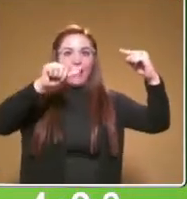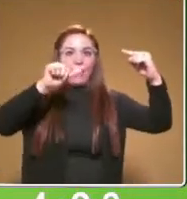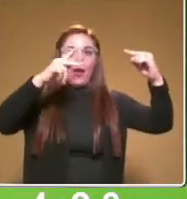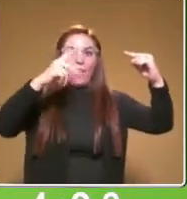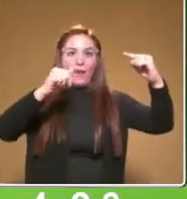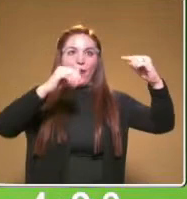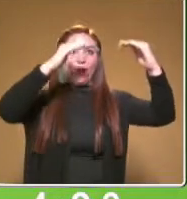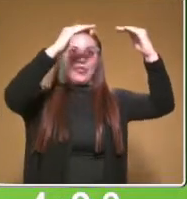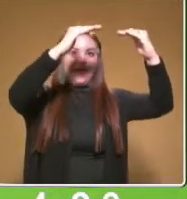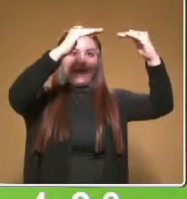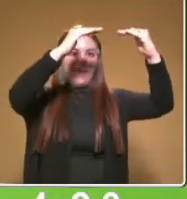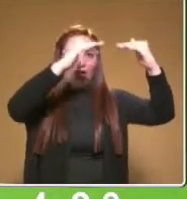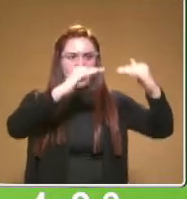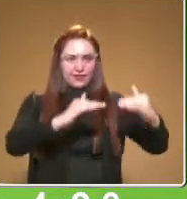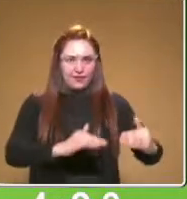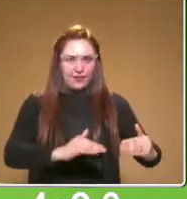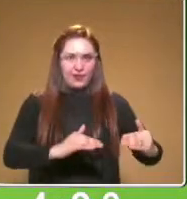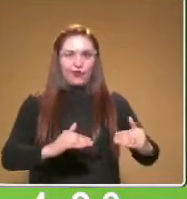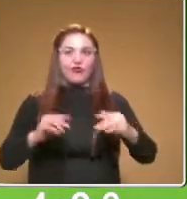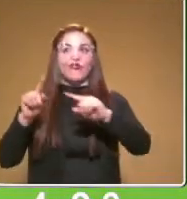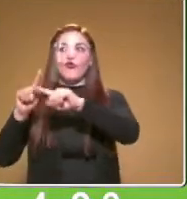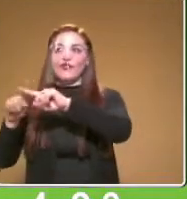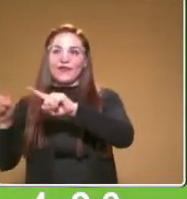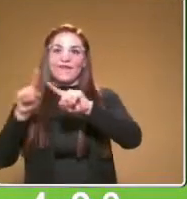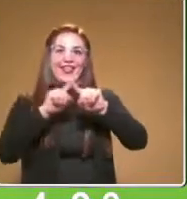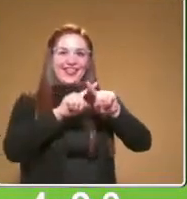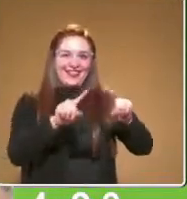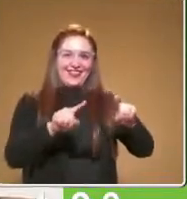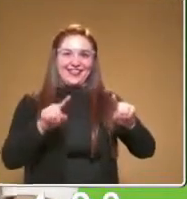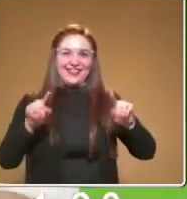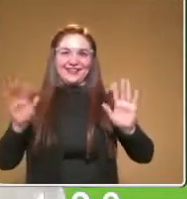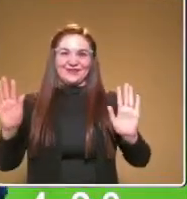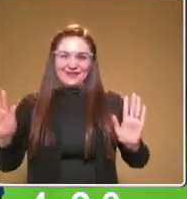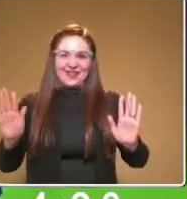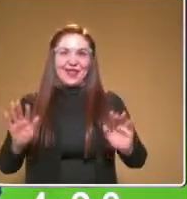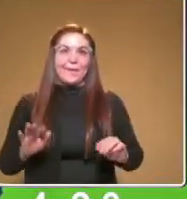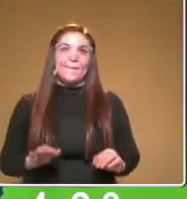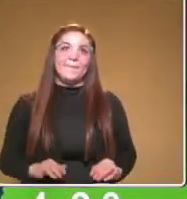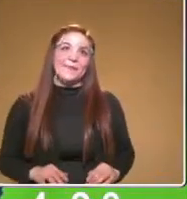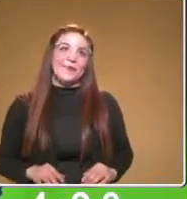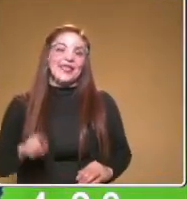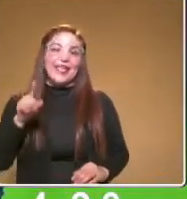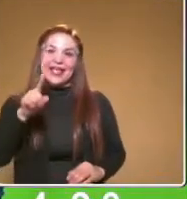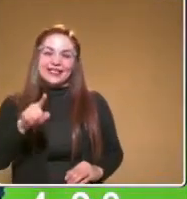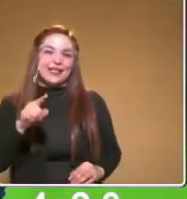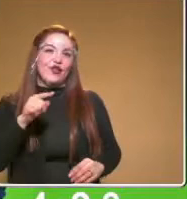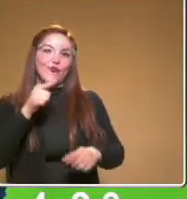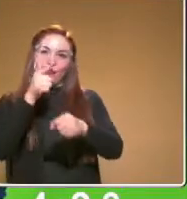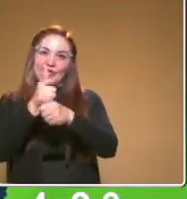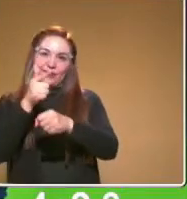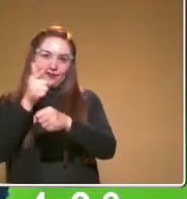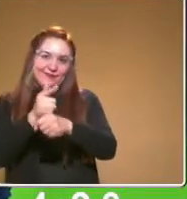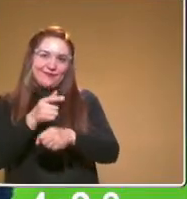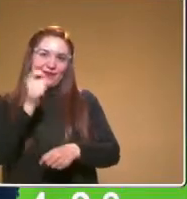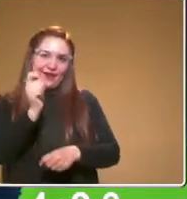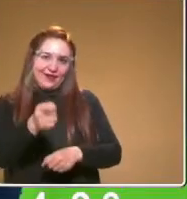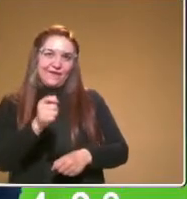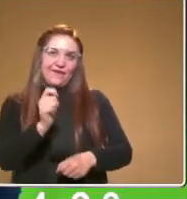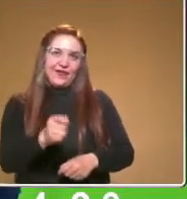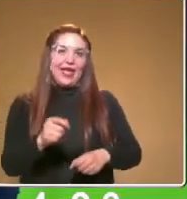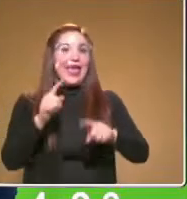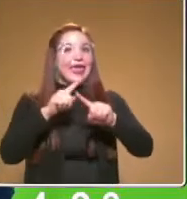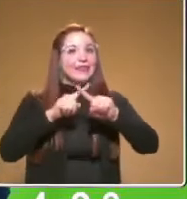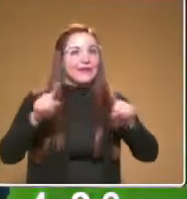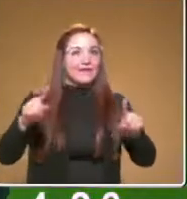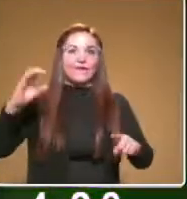abajo. Entonces ya tienes ahí una pequeña ayudadita, ¿verdad? Es como la manera tradicional de poderlos encontrar. A diferencia, el cuadro